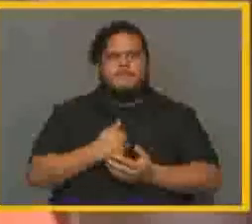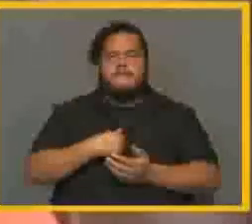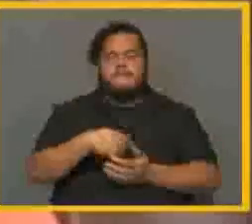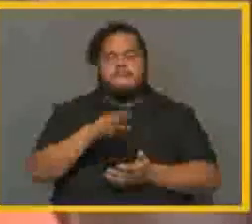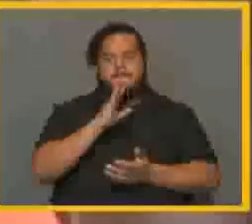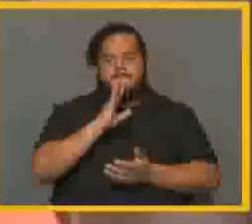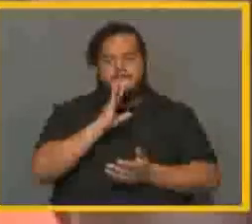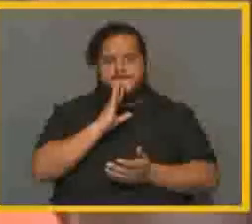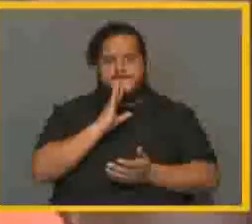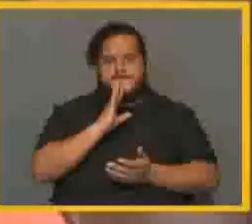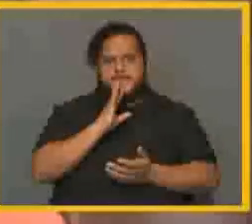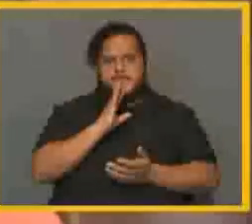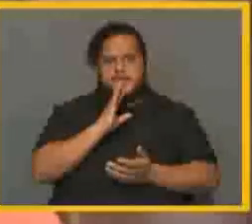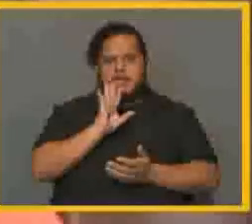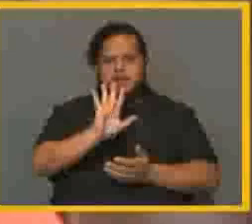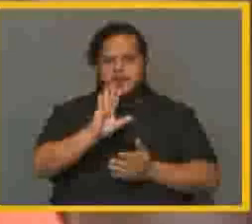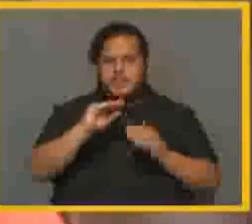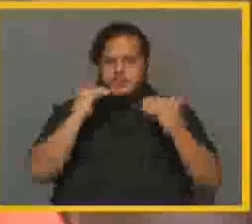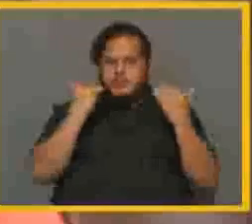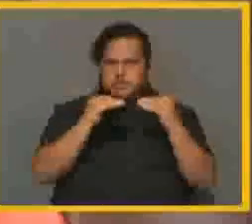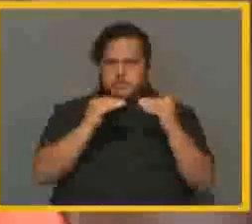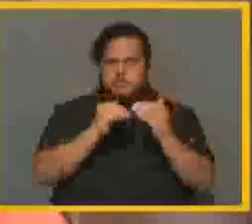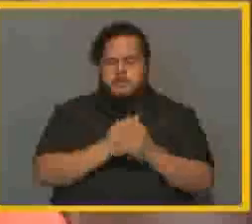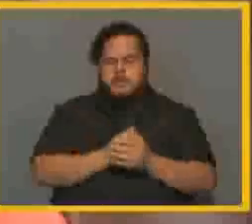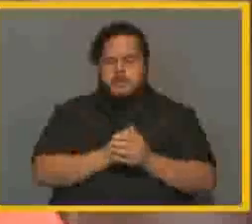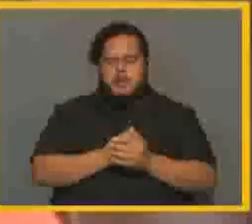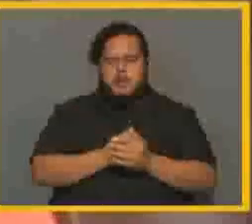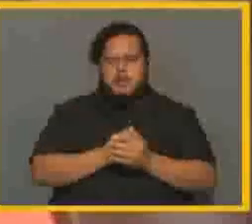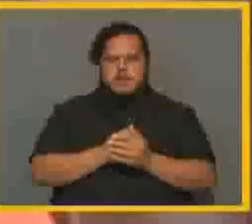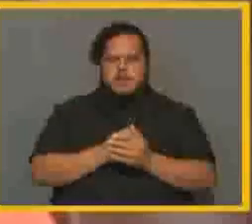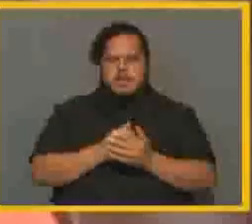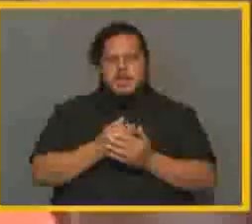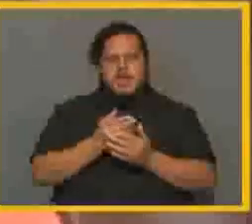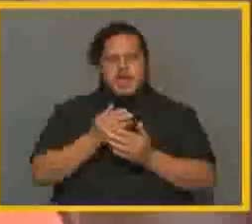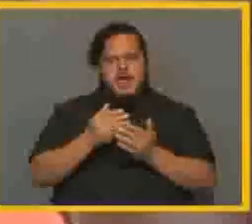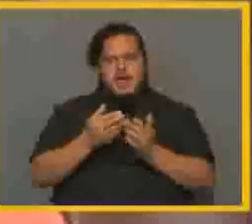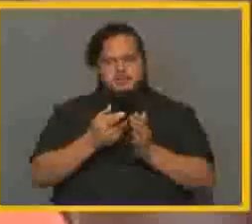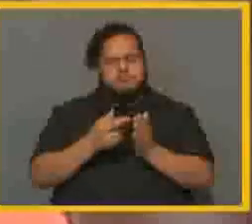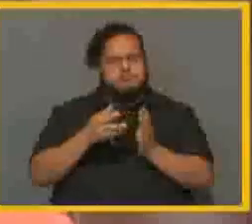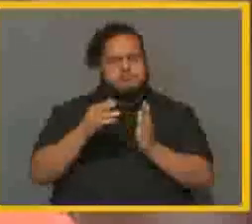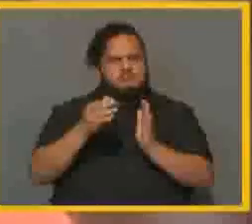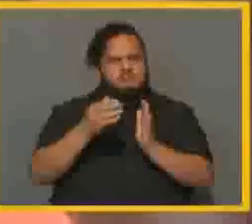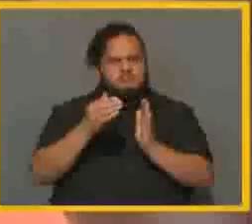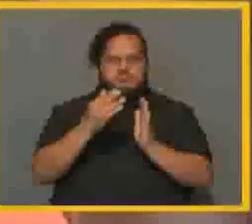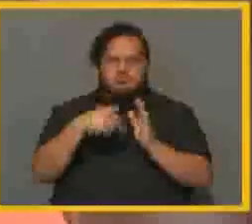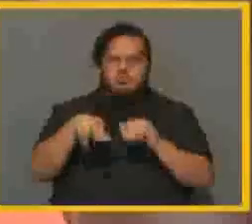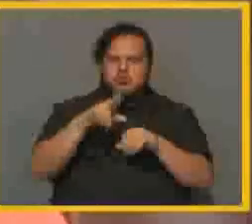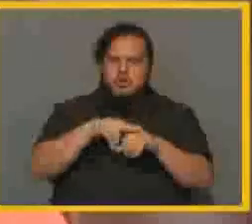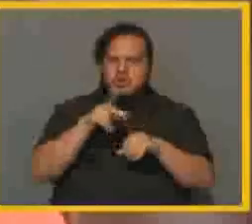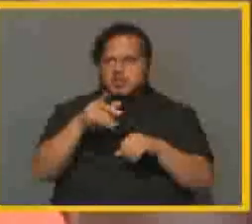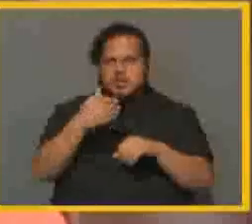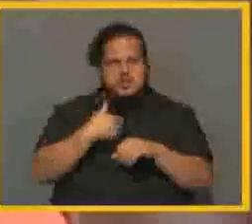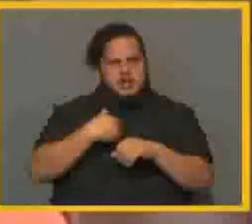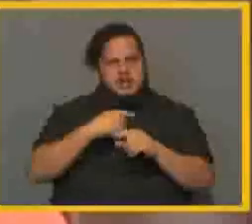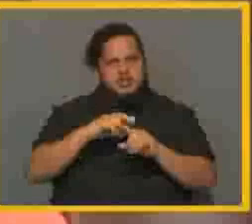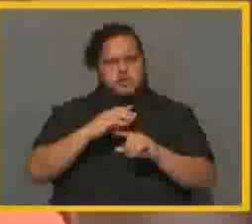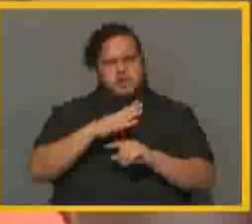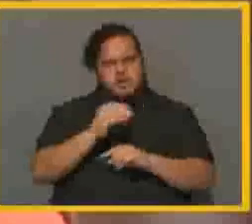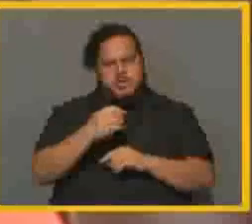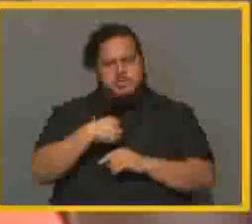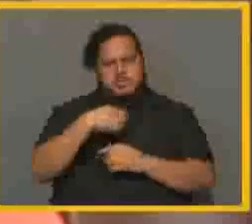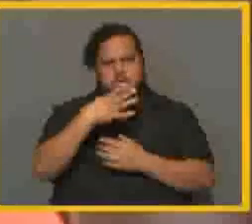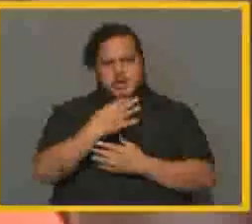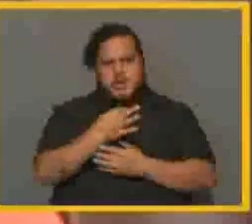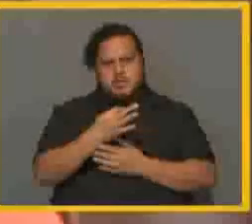hablado de su nivel, de la regularidad que él ha mantenido. Y yo creo que